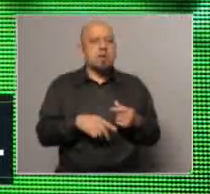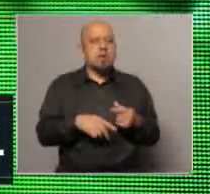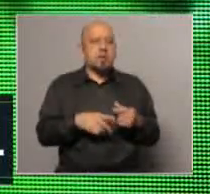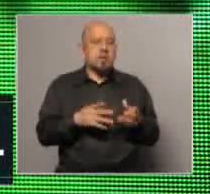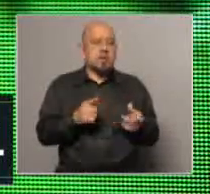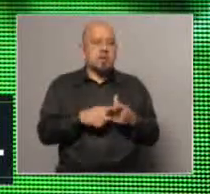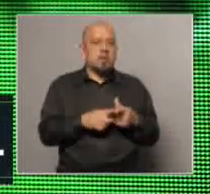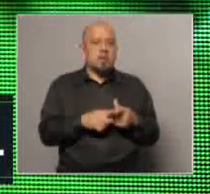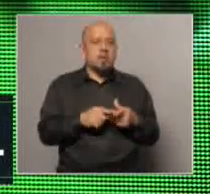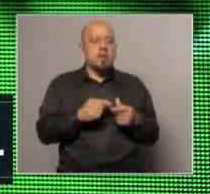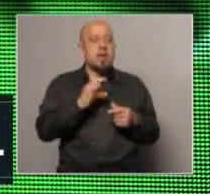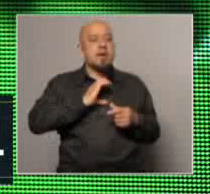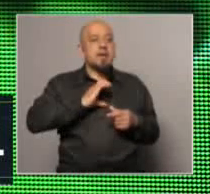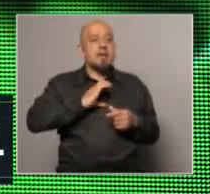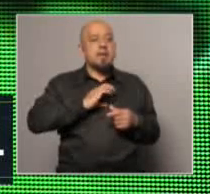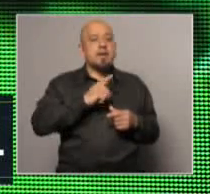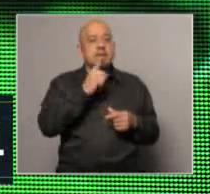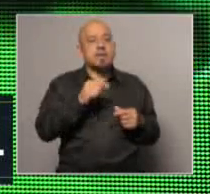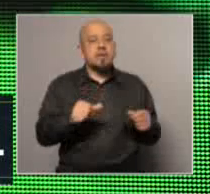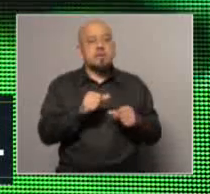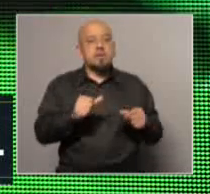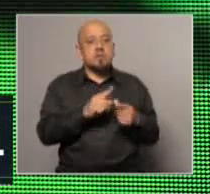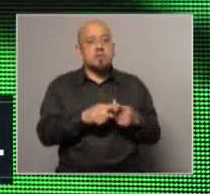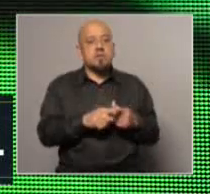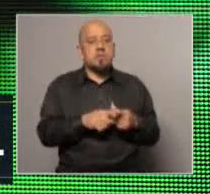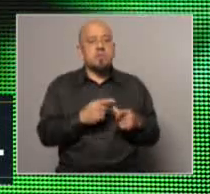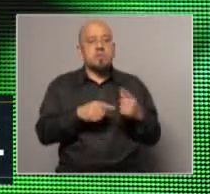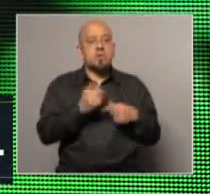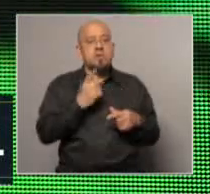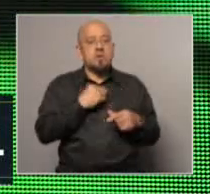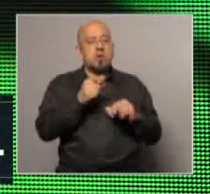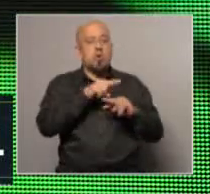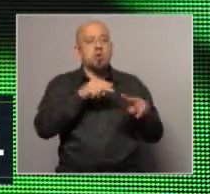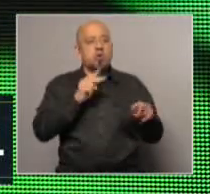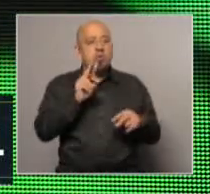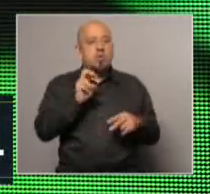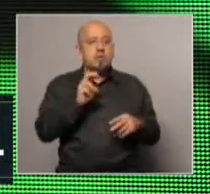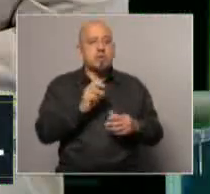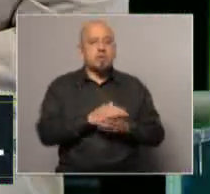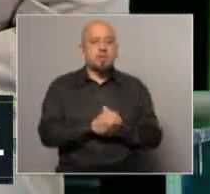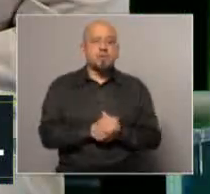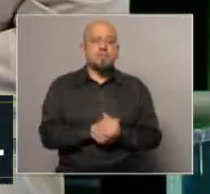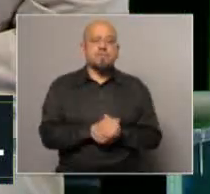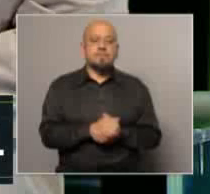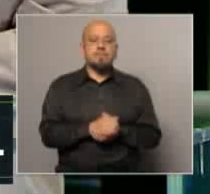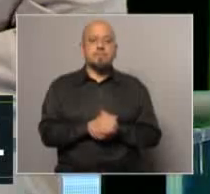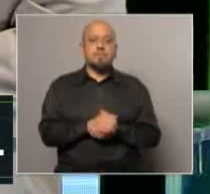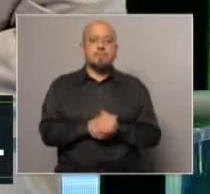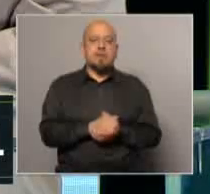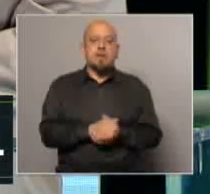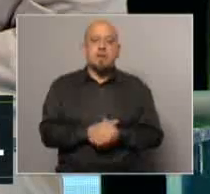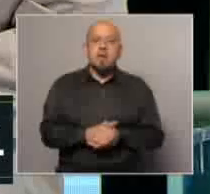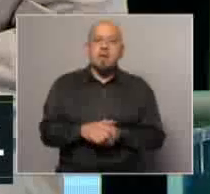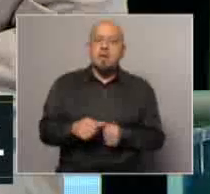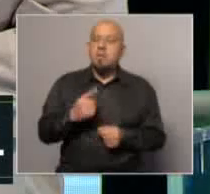farmacéuticas, y en Canadá, que están haciendo un negocio, es el oro verde, le llaman, ¿no? ¿Cuál es el tema de la política pública ahora